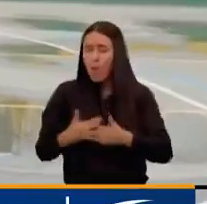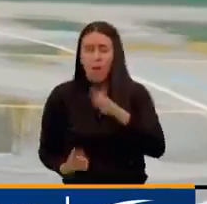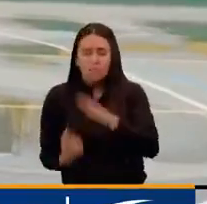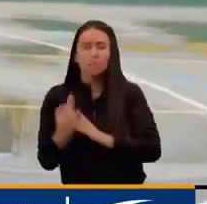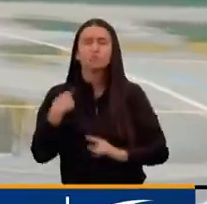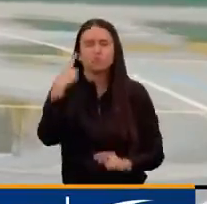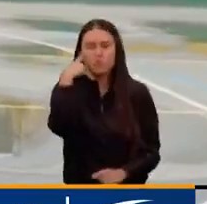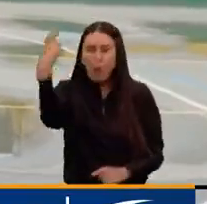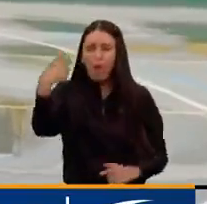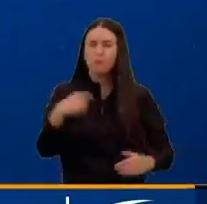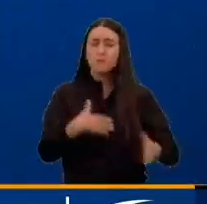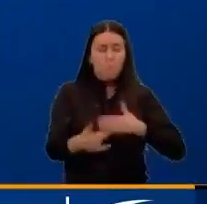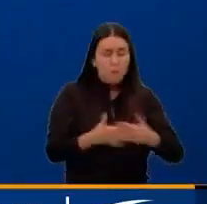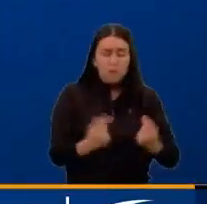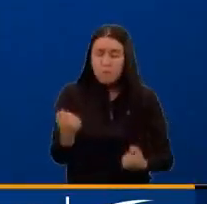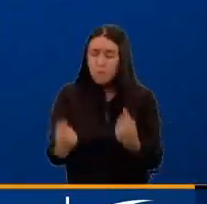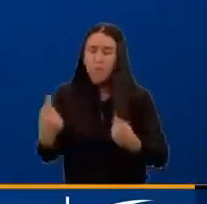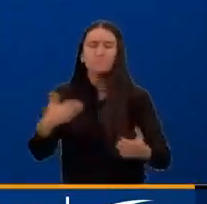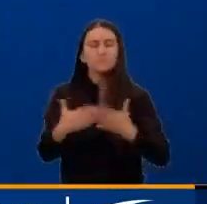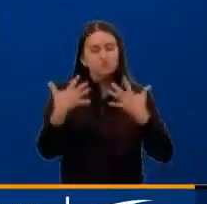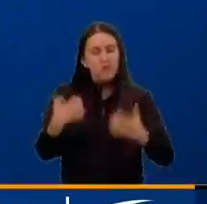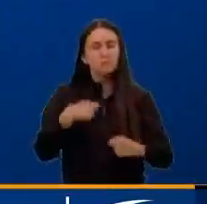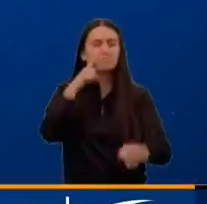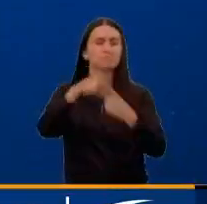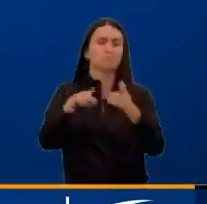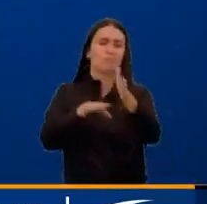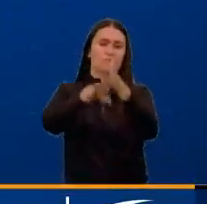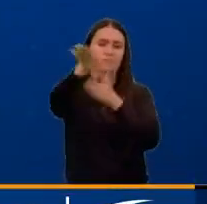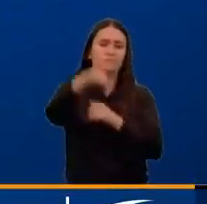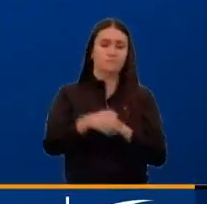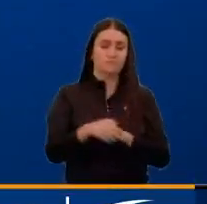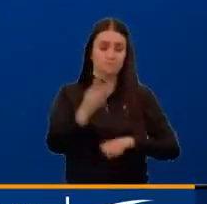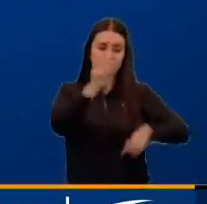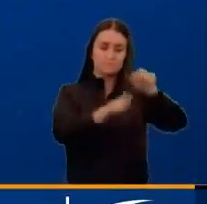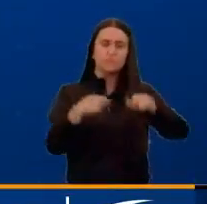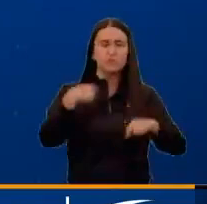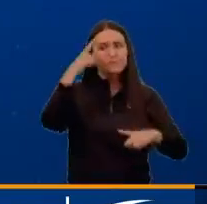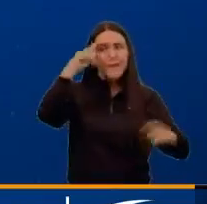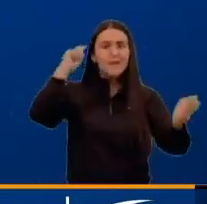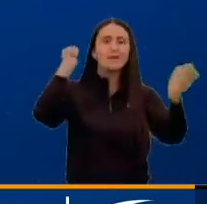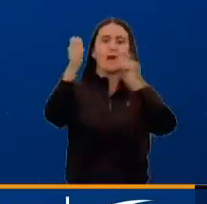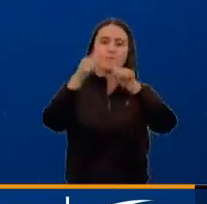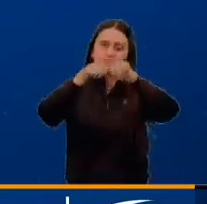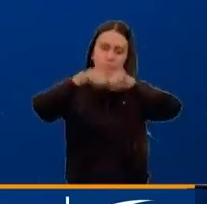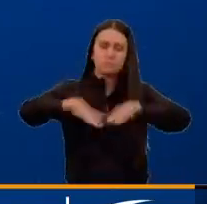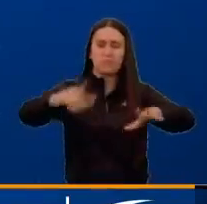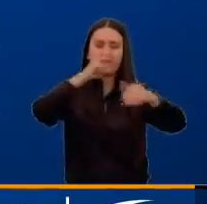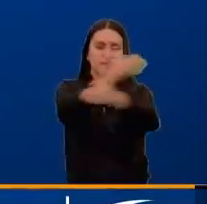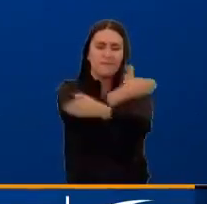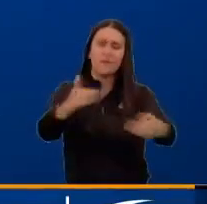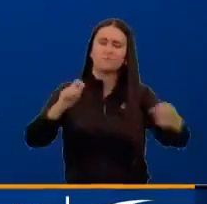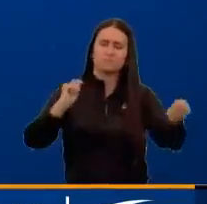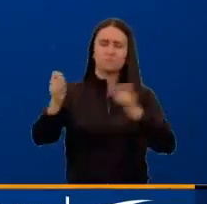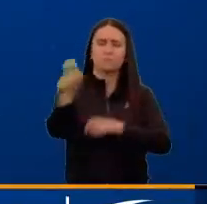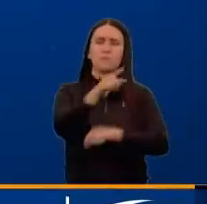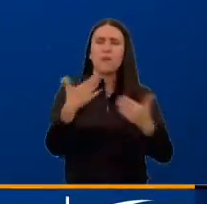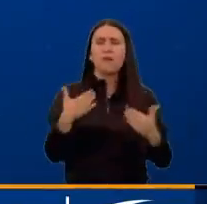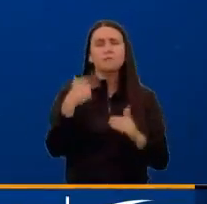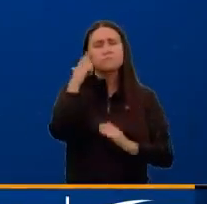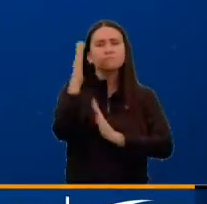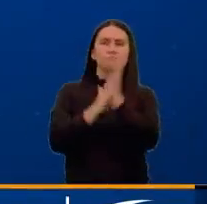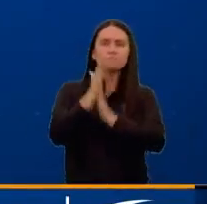tenemos ganas de salir adelante. La iniciativa de estos agentes de cambio y sus melodías transmiten un mensaje de esperanza y